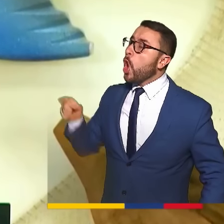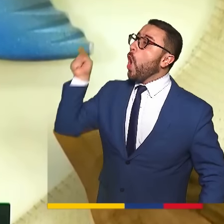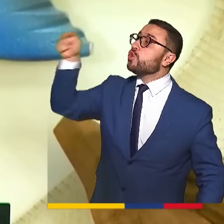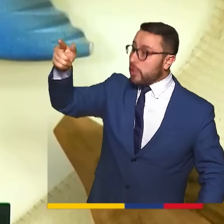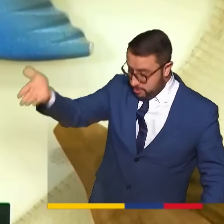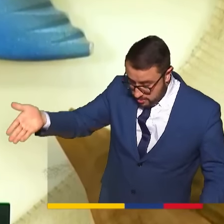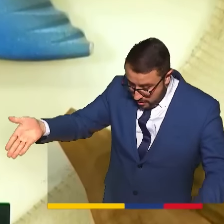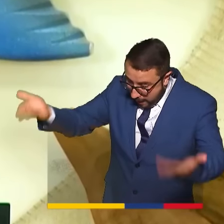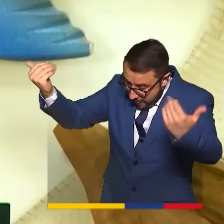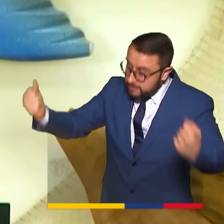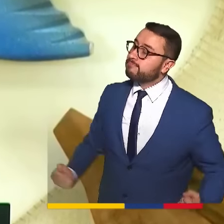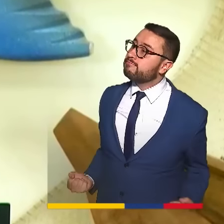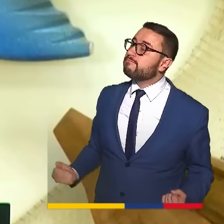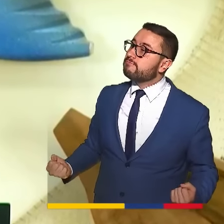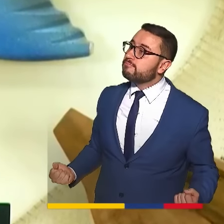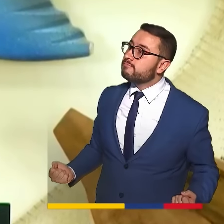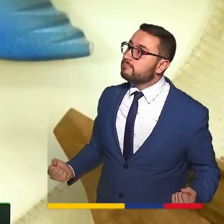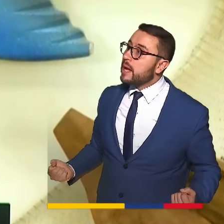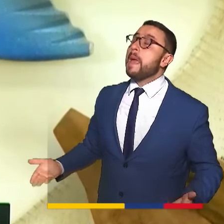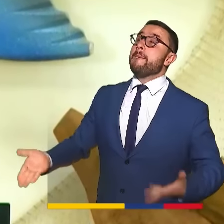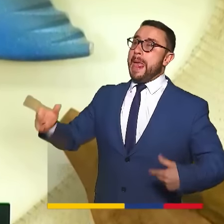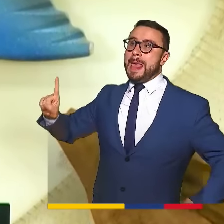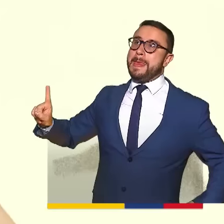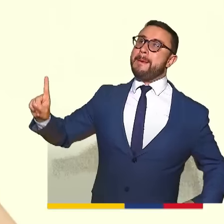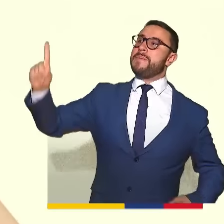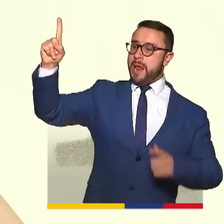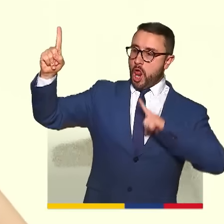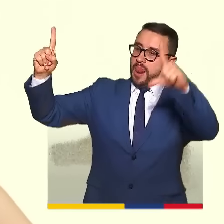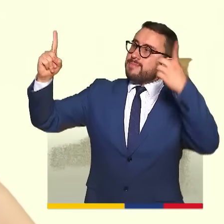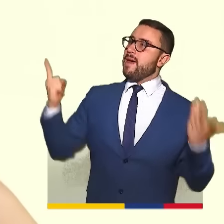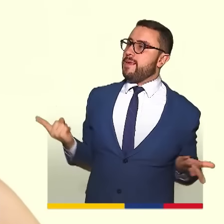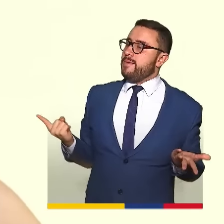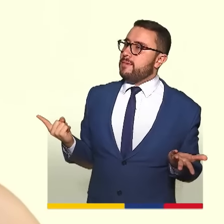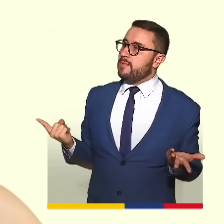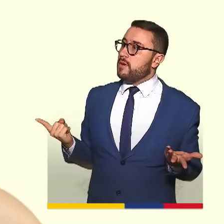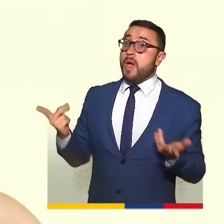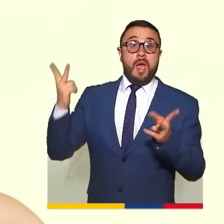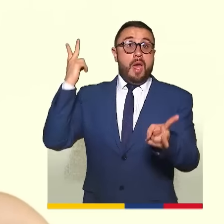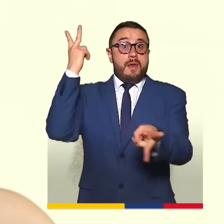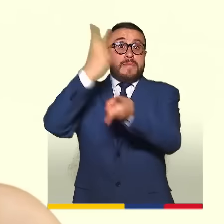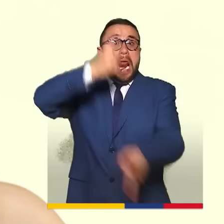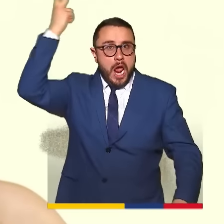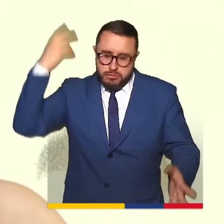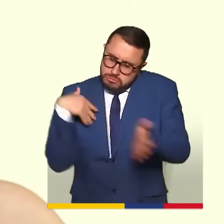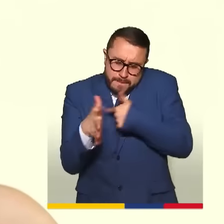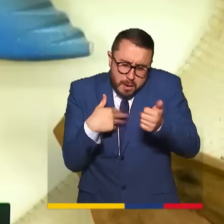Adelante, vaya de primero. Asuma el riesgo,